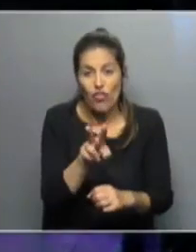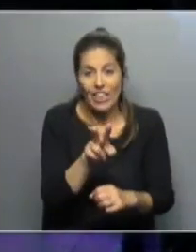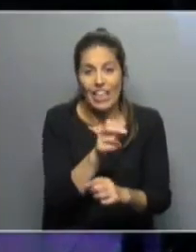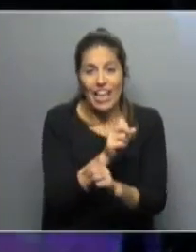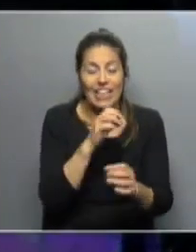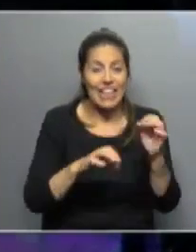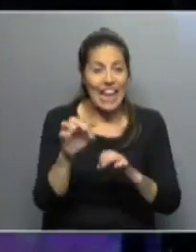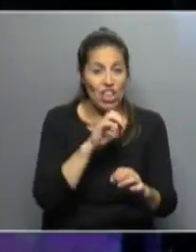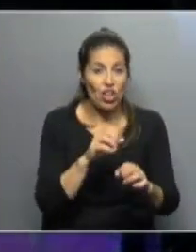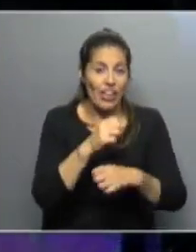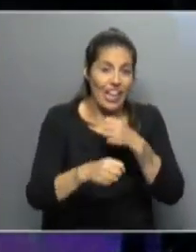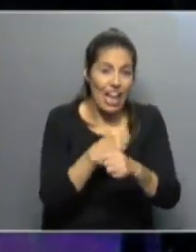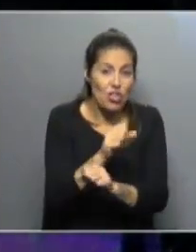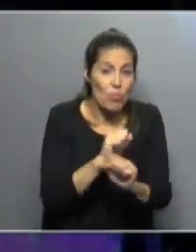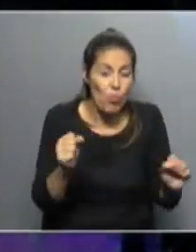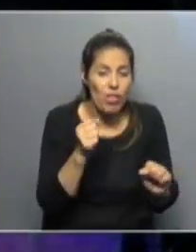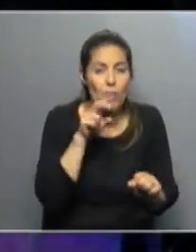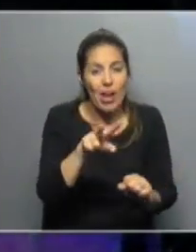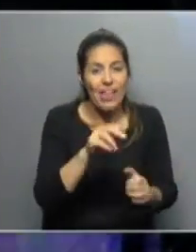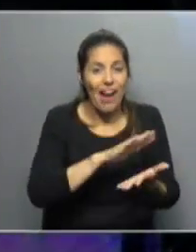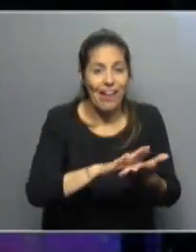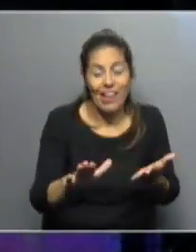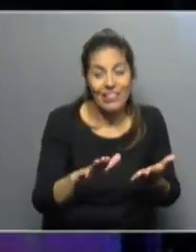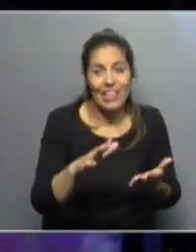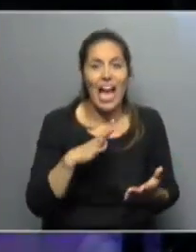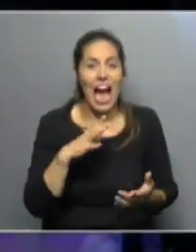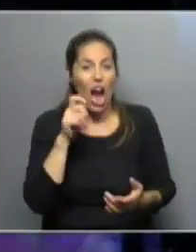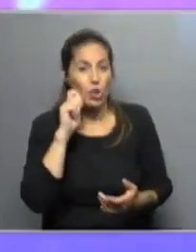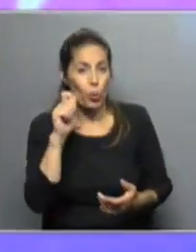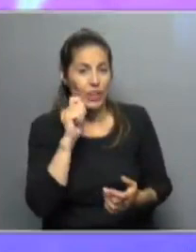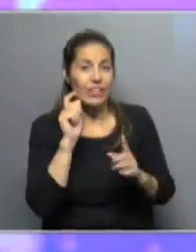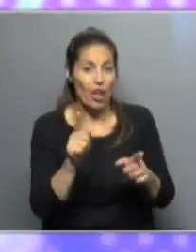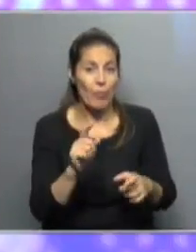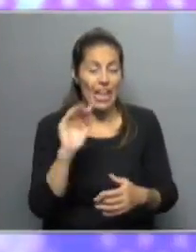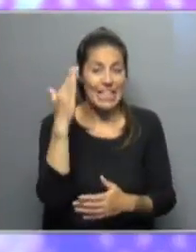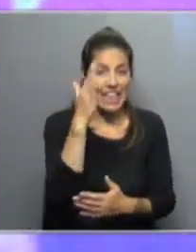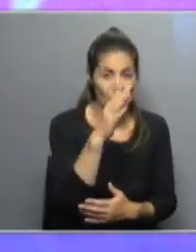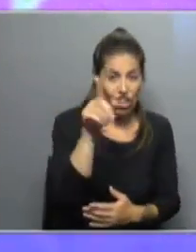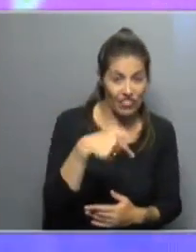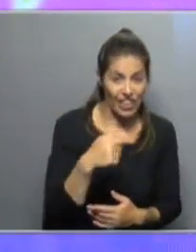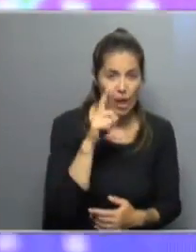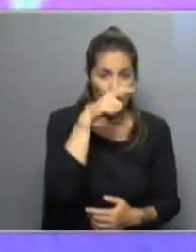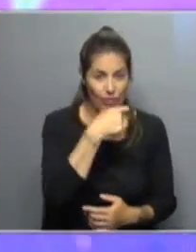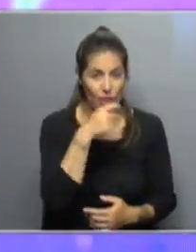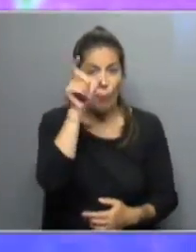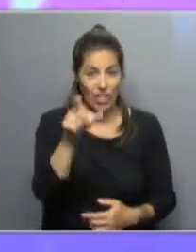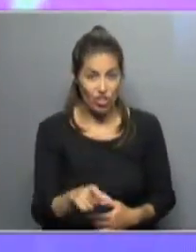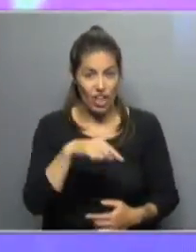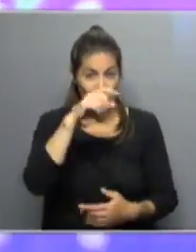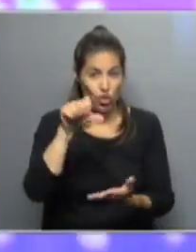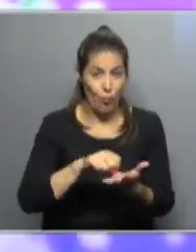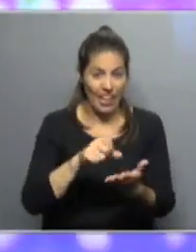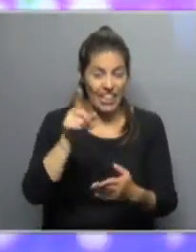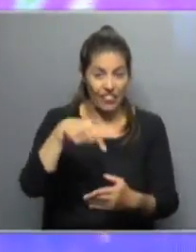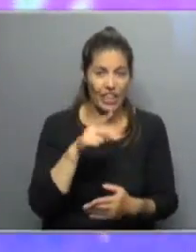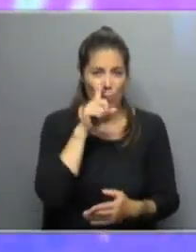ver funciones gratuitas, de todo. Hay turistas del interior que están en Montevideo, gente del exterior que también está en Montevideo, ve.